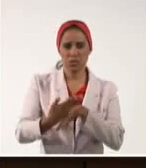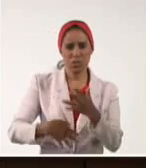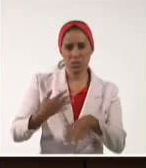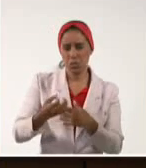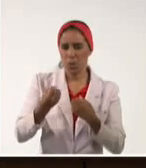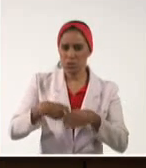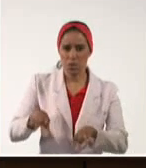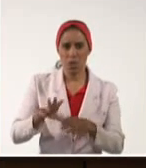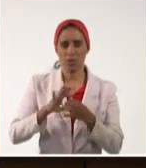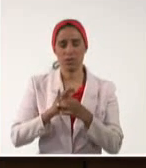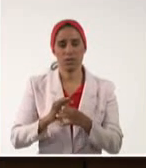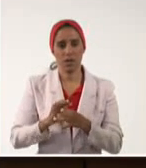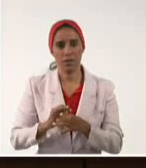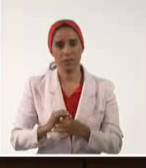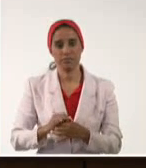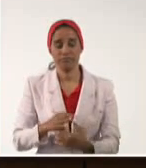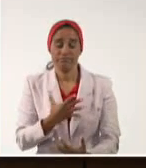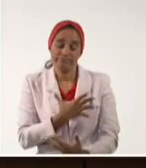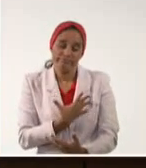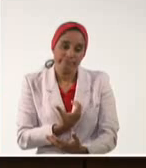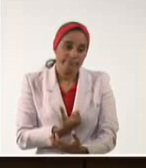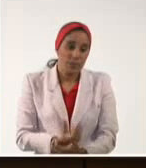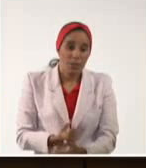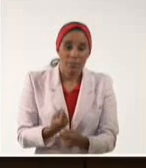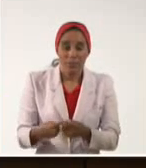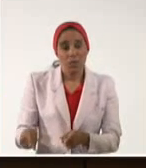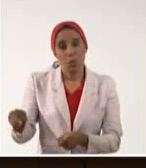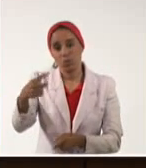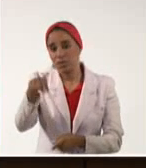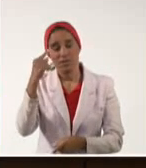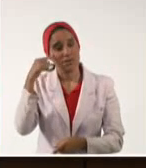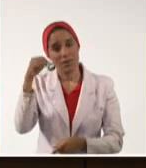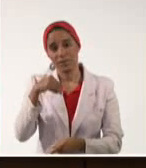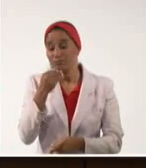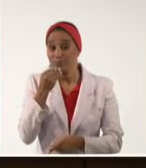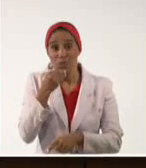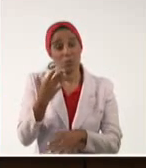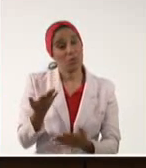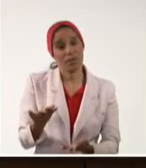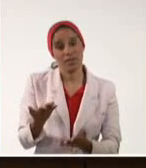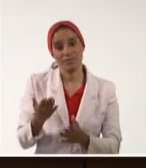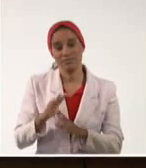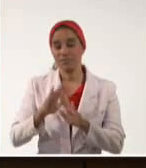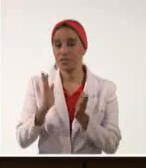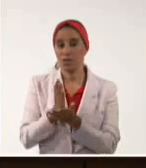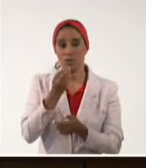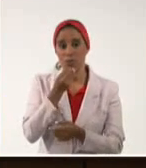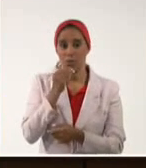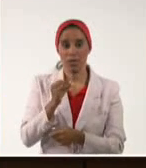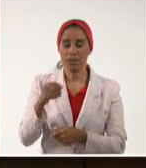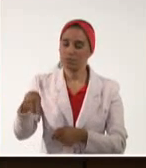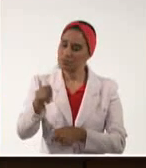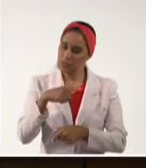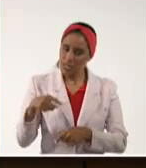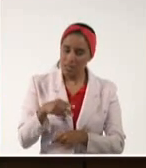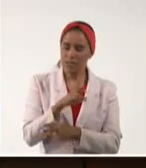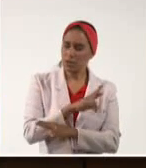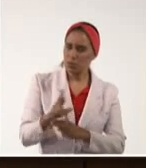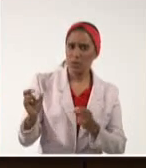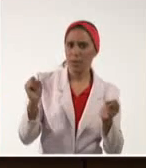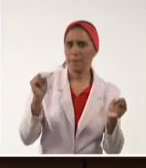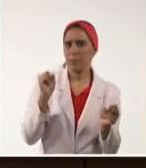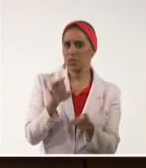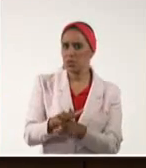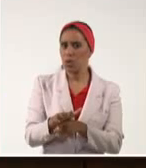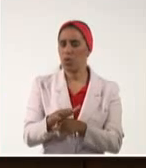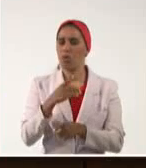carencias. Lamentablemente, todos sabemos que no es posible. Esta revolución comenzó por decirle al pueblo